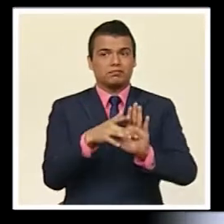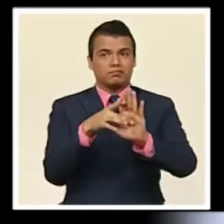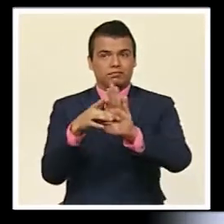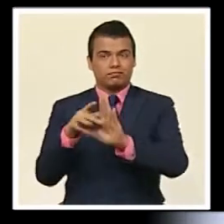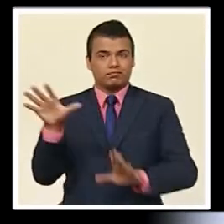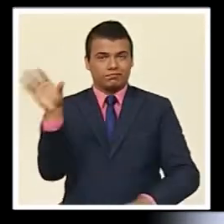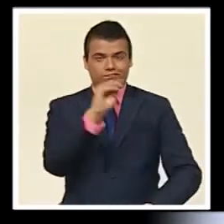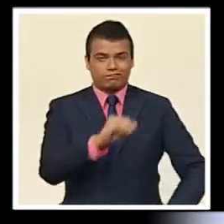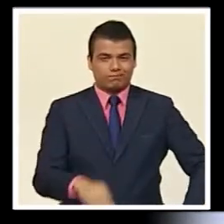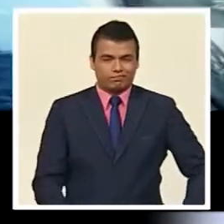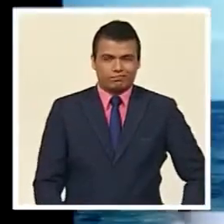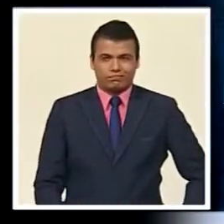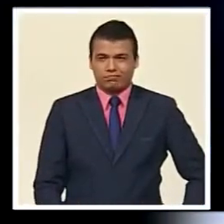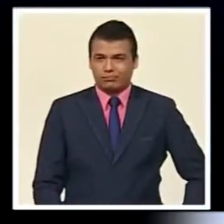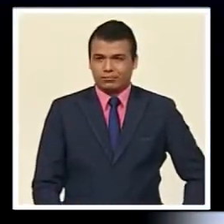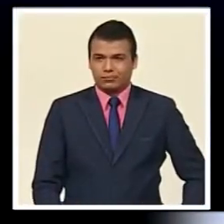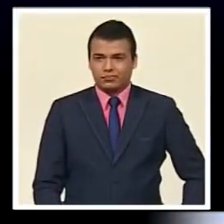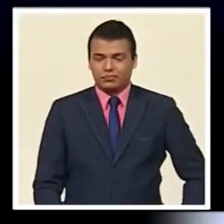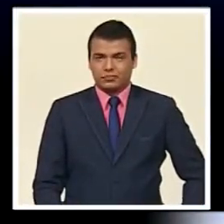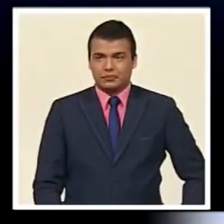ustedes.